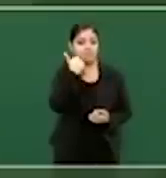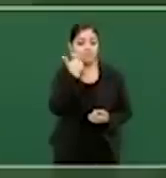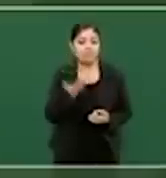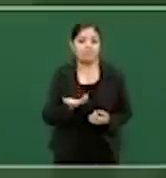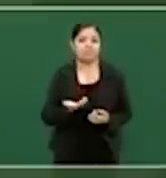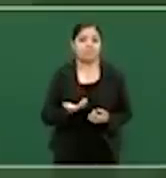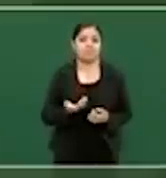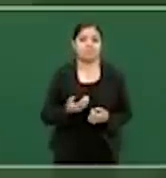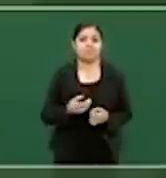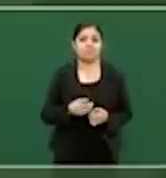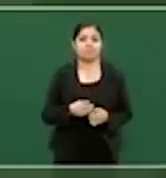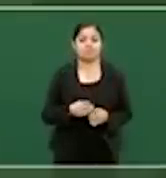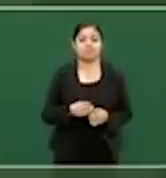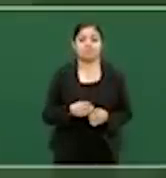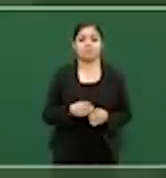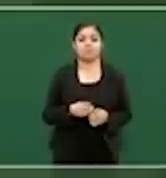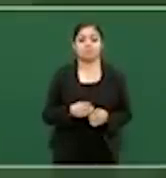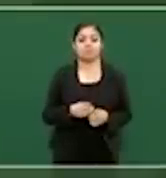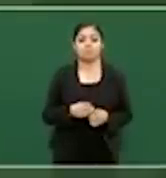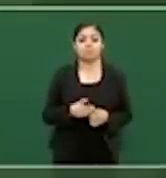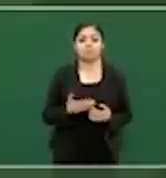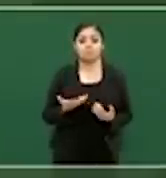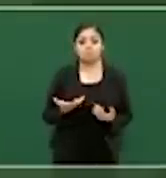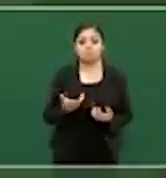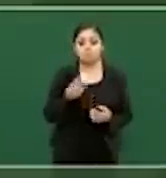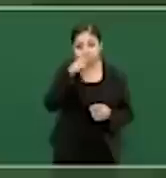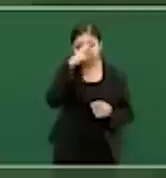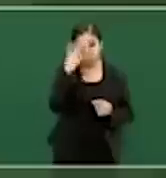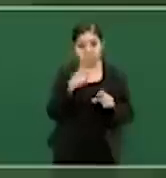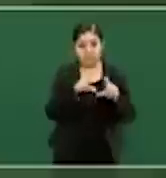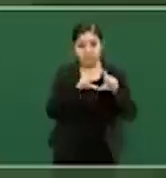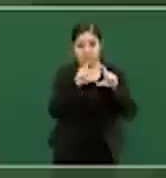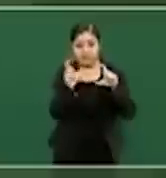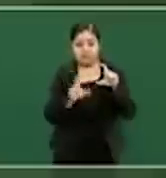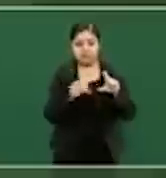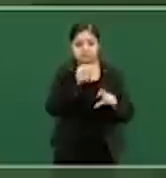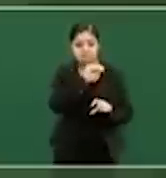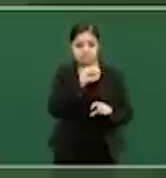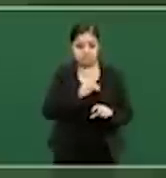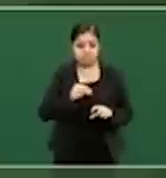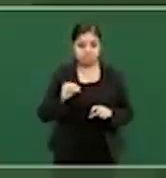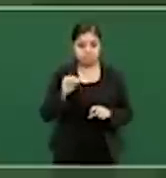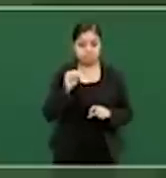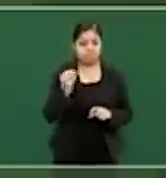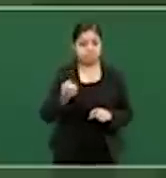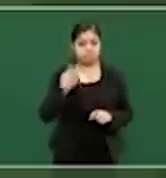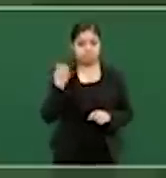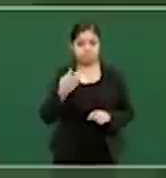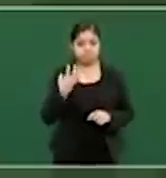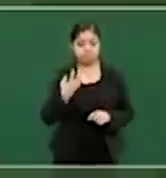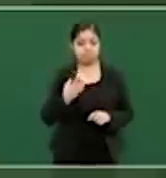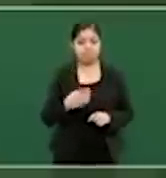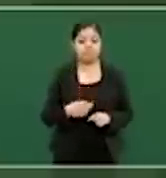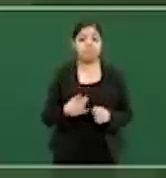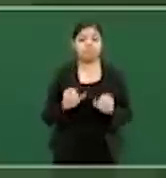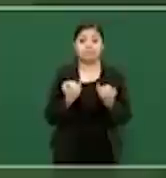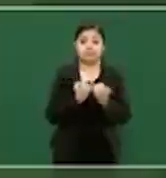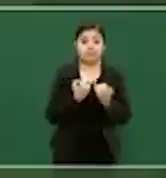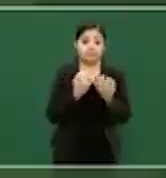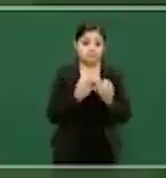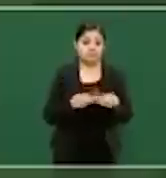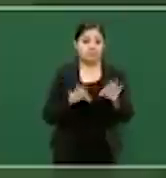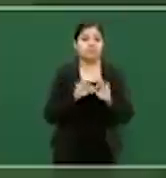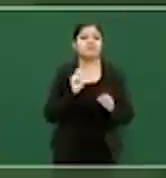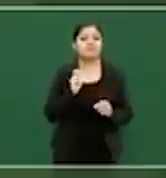hacerlo en todo el país, sobre todo las reuniones